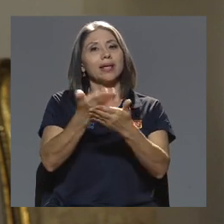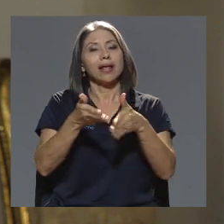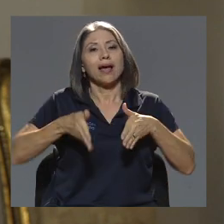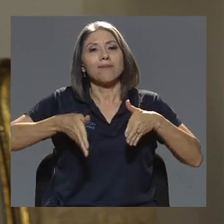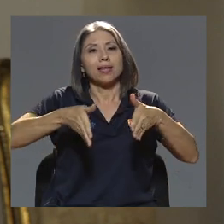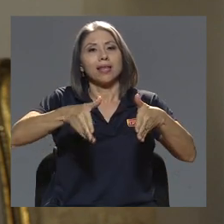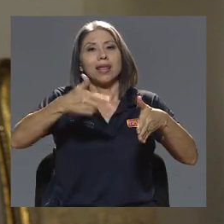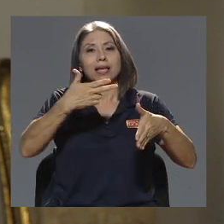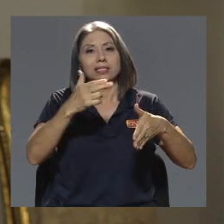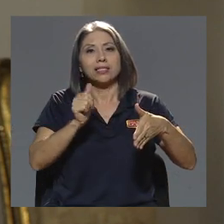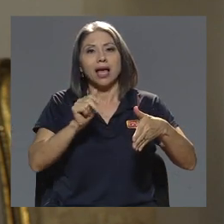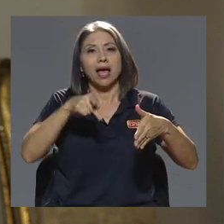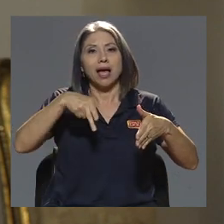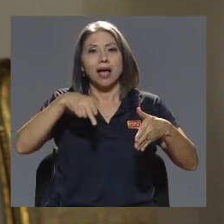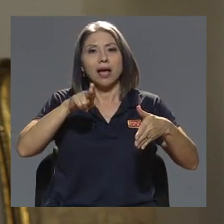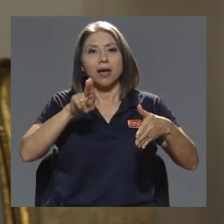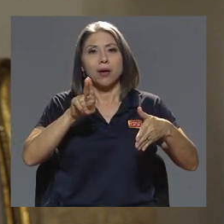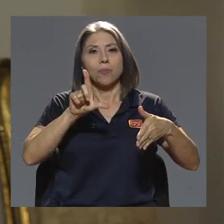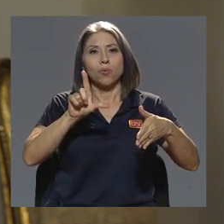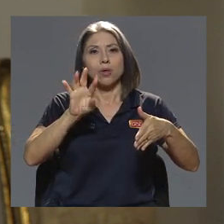Chapultepec 494